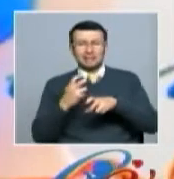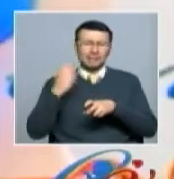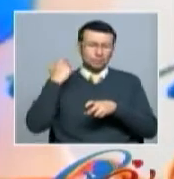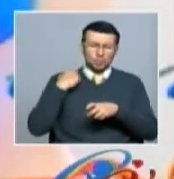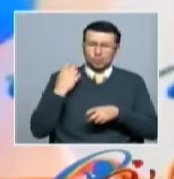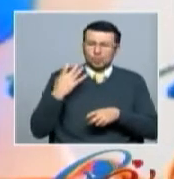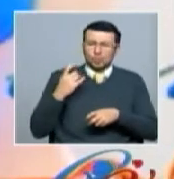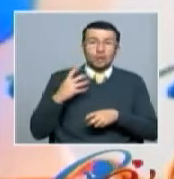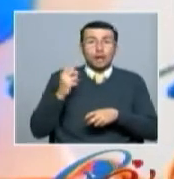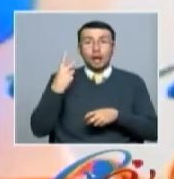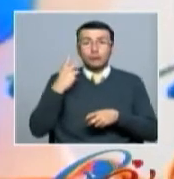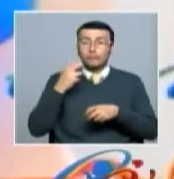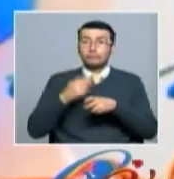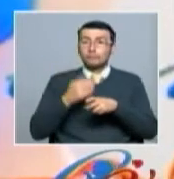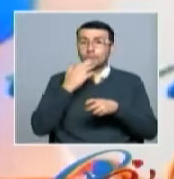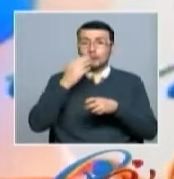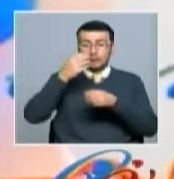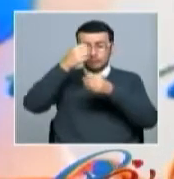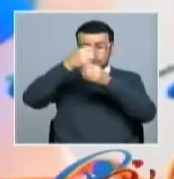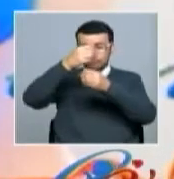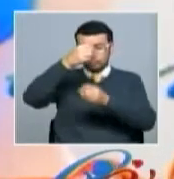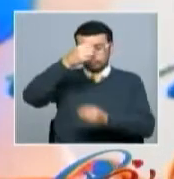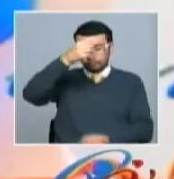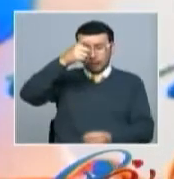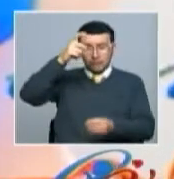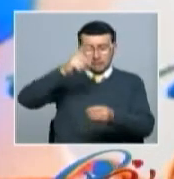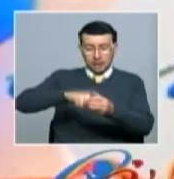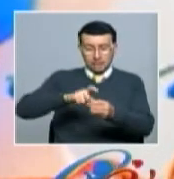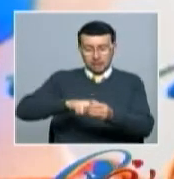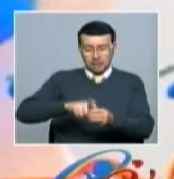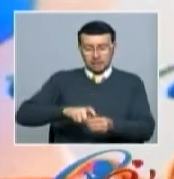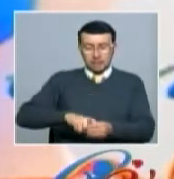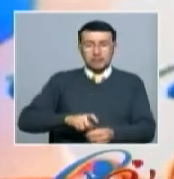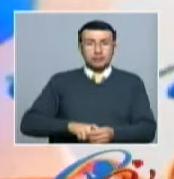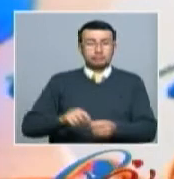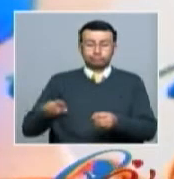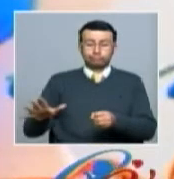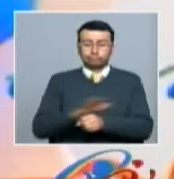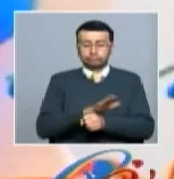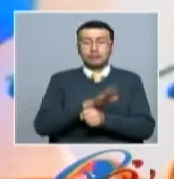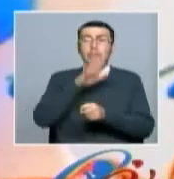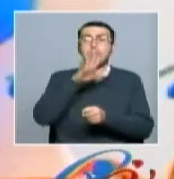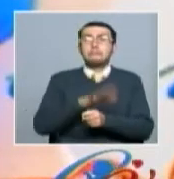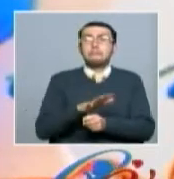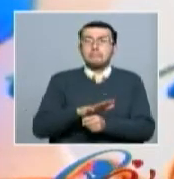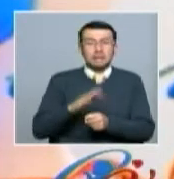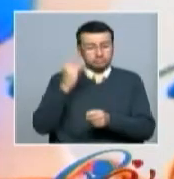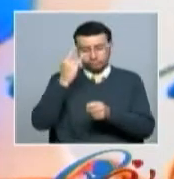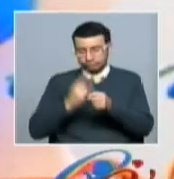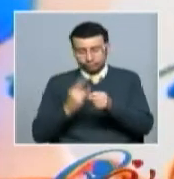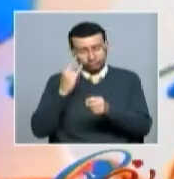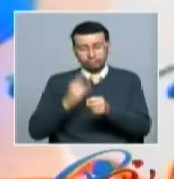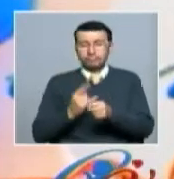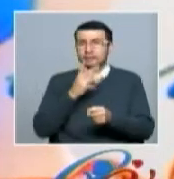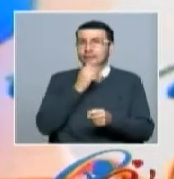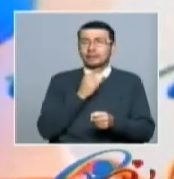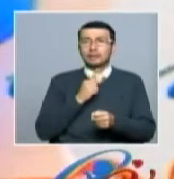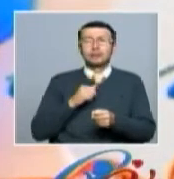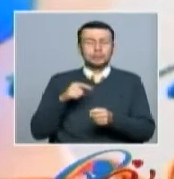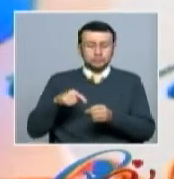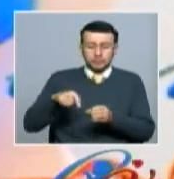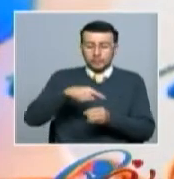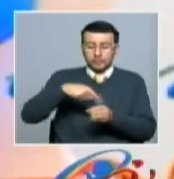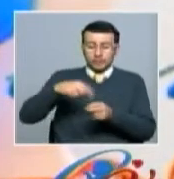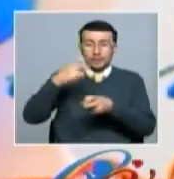oclusión o cierre del agujero que queda entre una y otra vértebra, o sea, el agujero intervertebral. Ese agujero